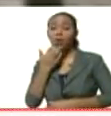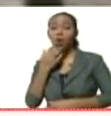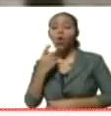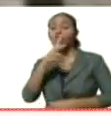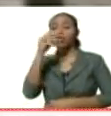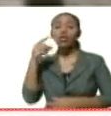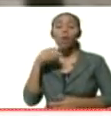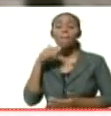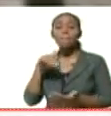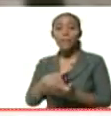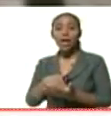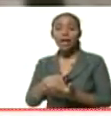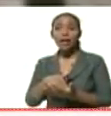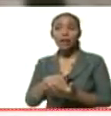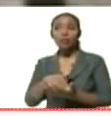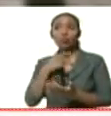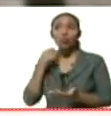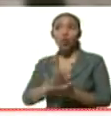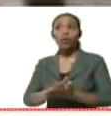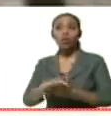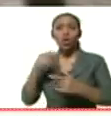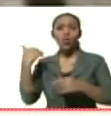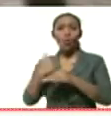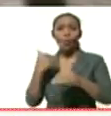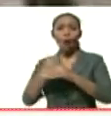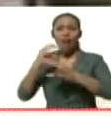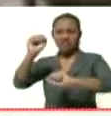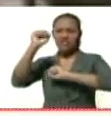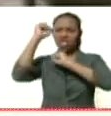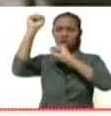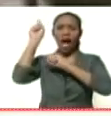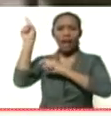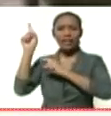Estados Unidos sería una victoria para él.